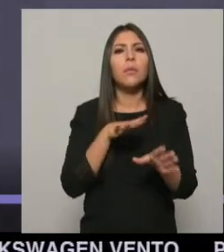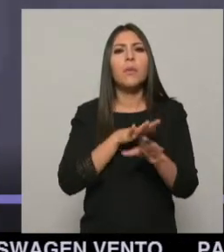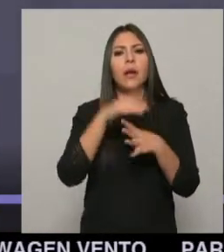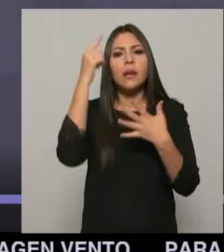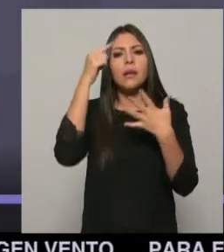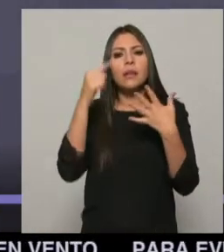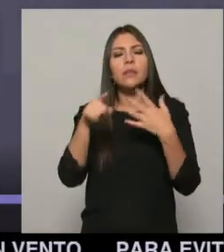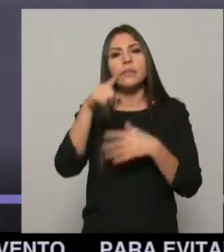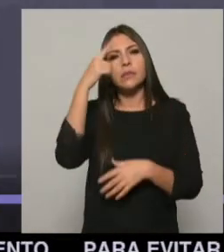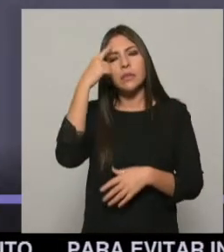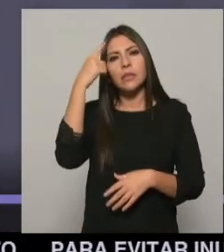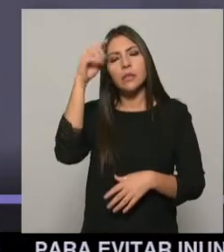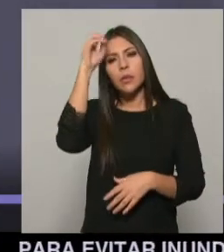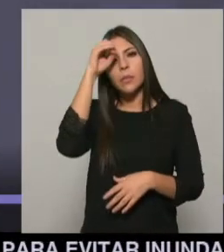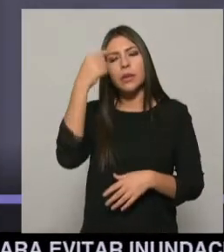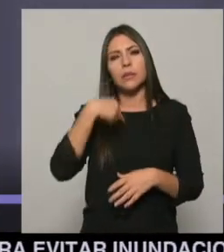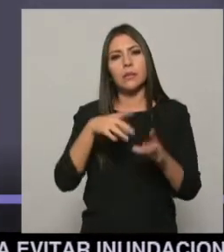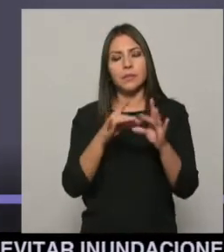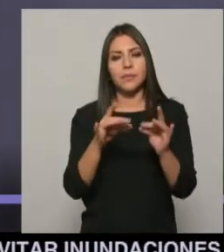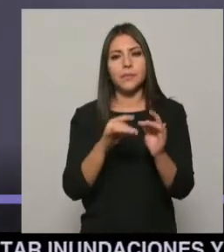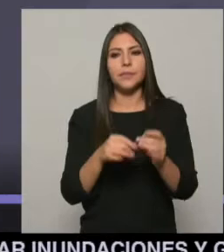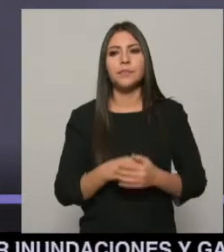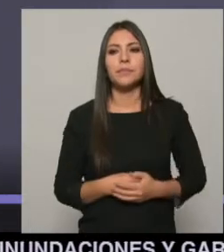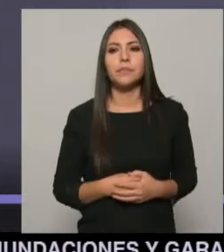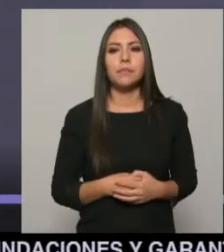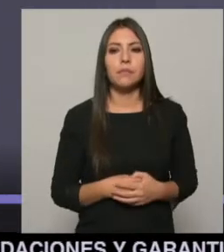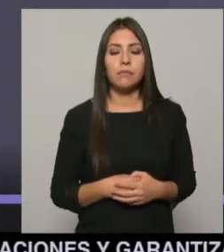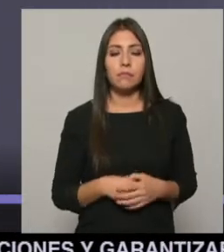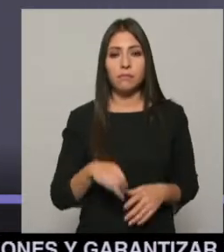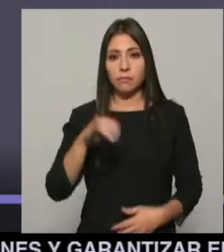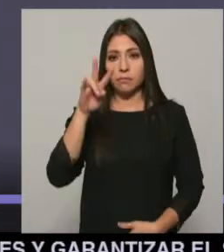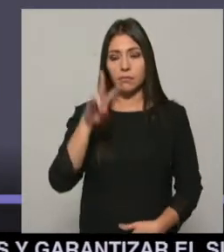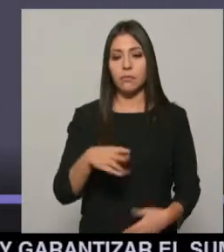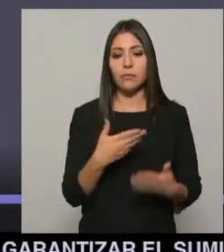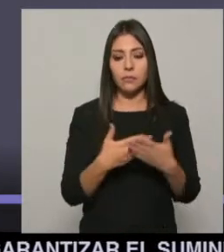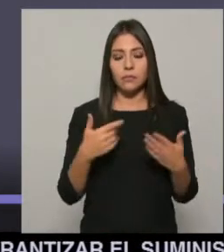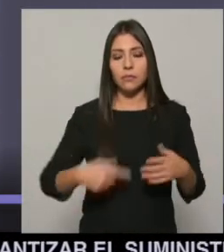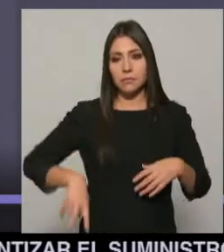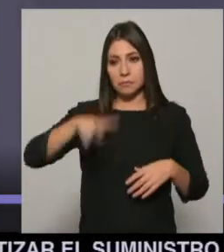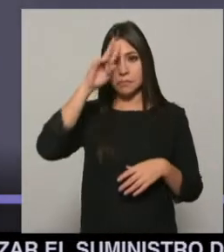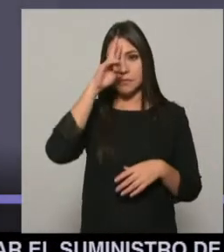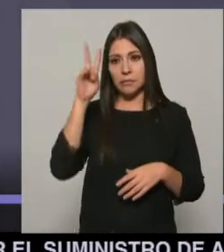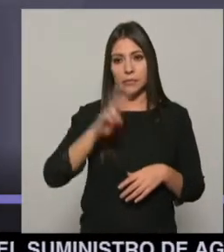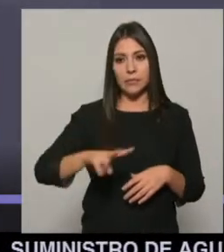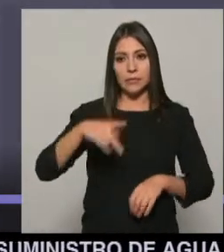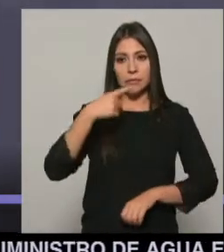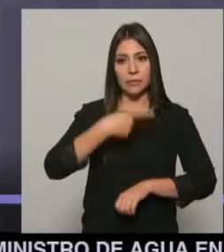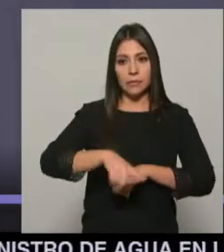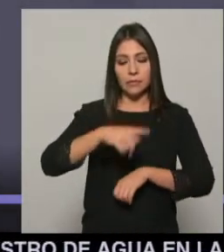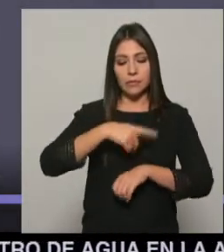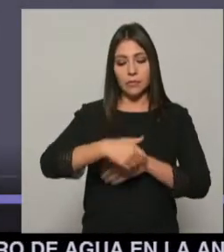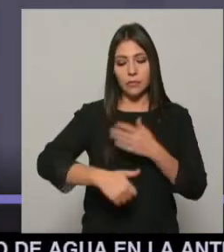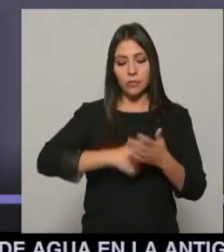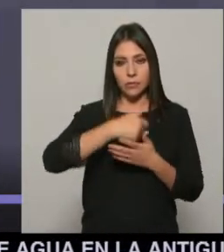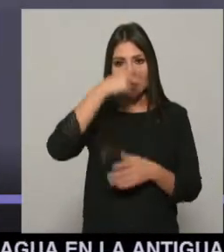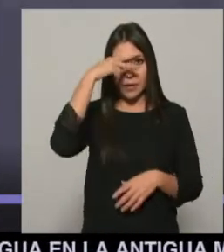hecho de que ciertamente vivimos en una crisis de seguridad y de violencia en la Ciudad de México.